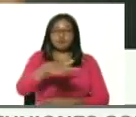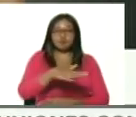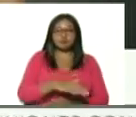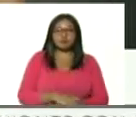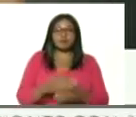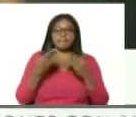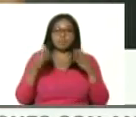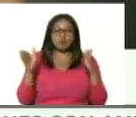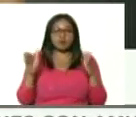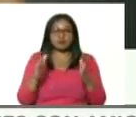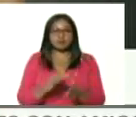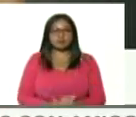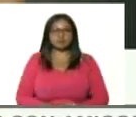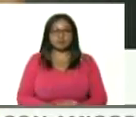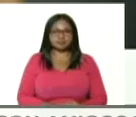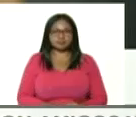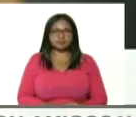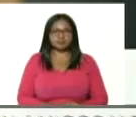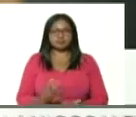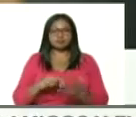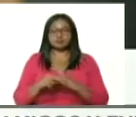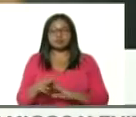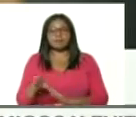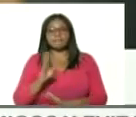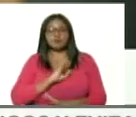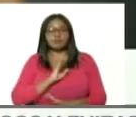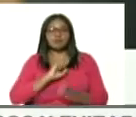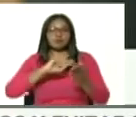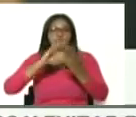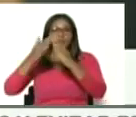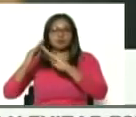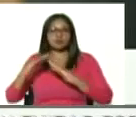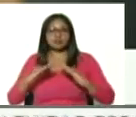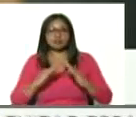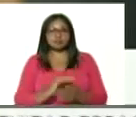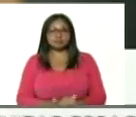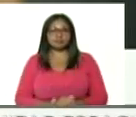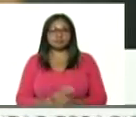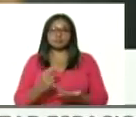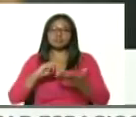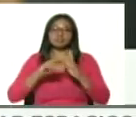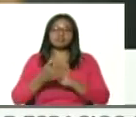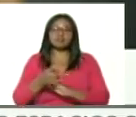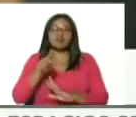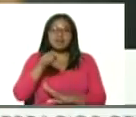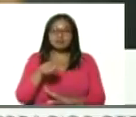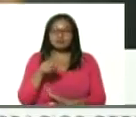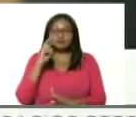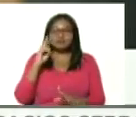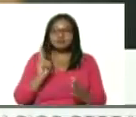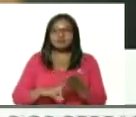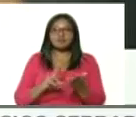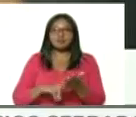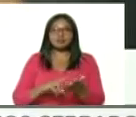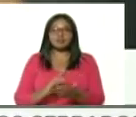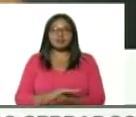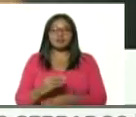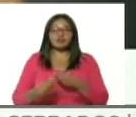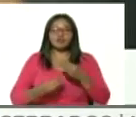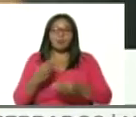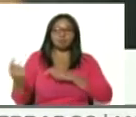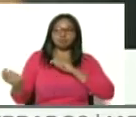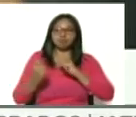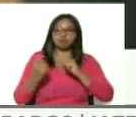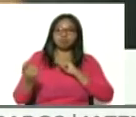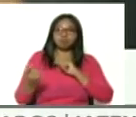el Estado deben estar en la comuna. Por eso Luis José decía algo que es verdad. Donde ellos van a enfrentar